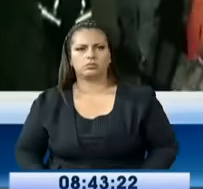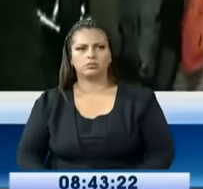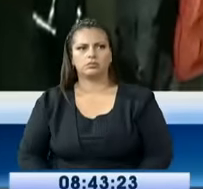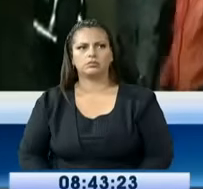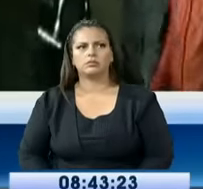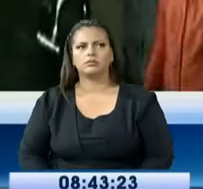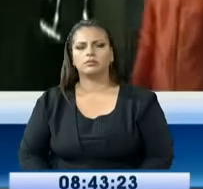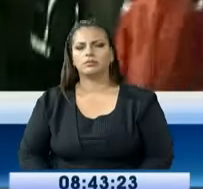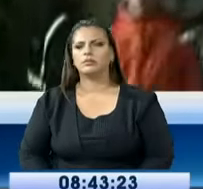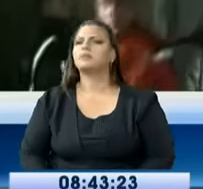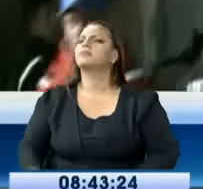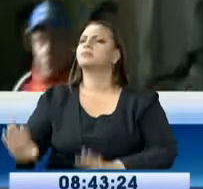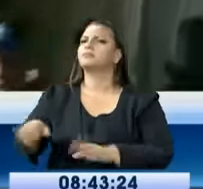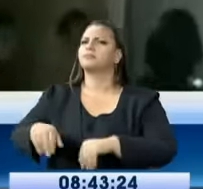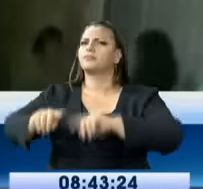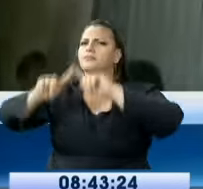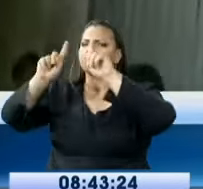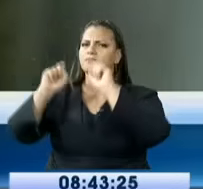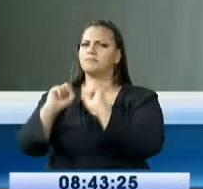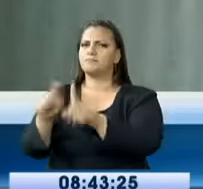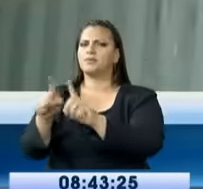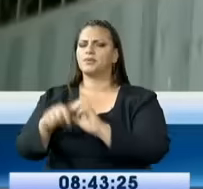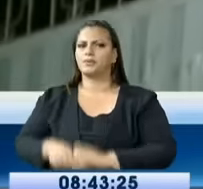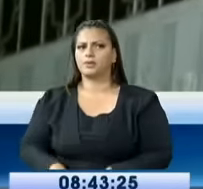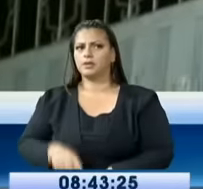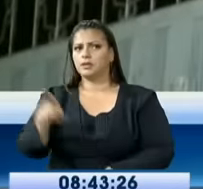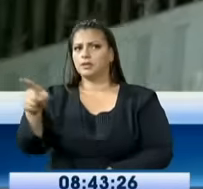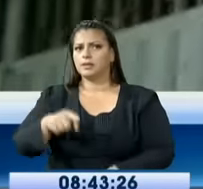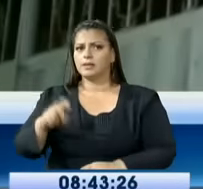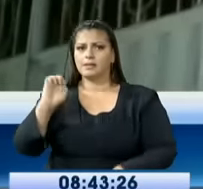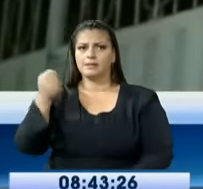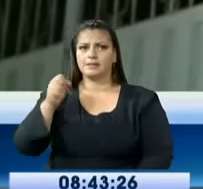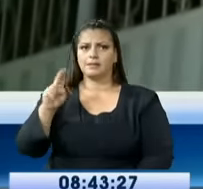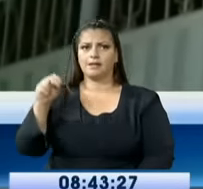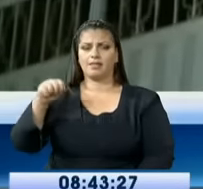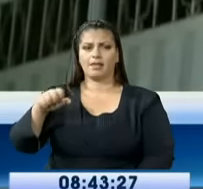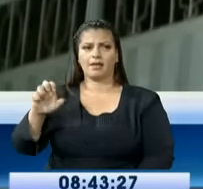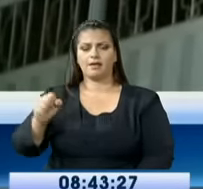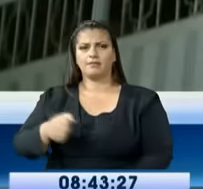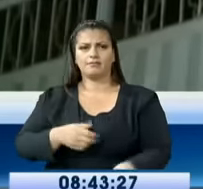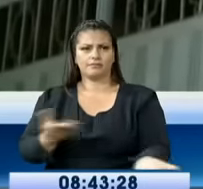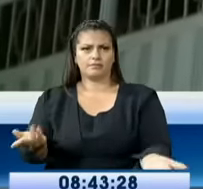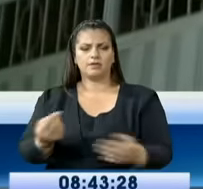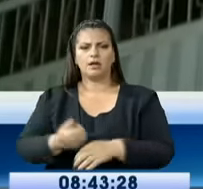la provincia o específicamente más que todo en los sectores, en el sector fronterizo.